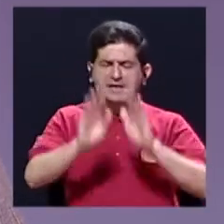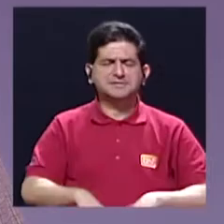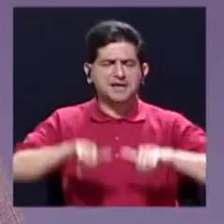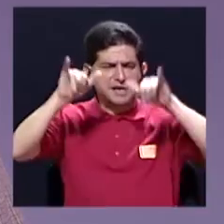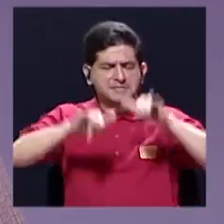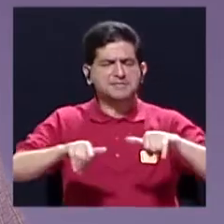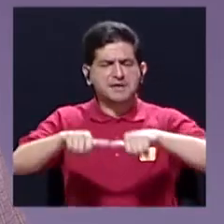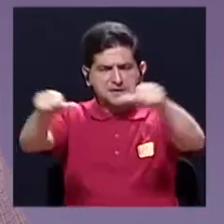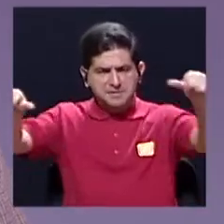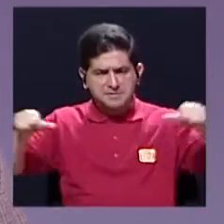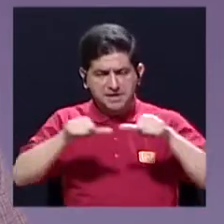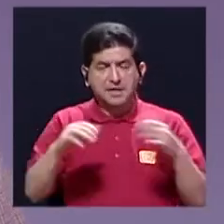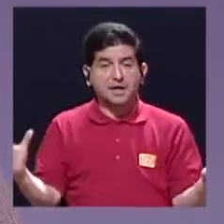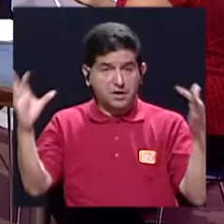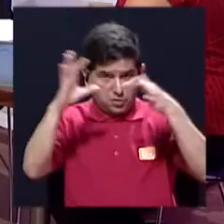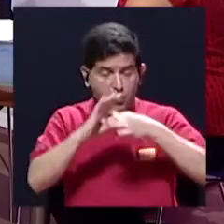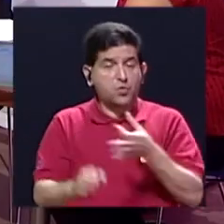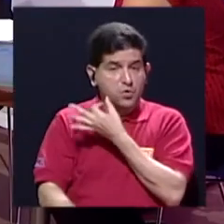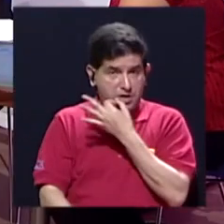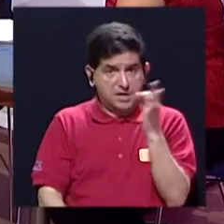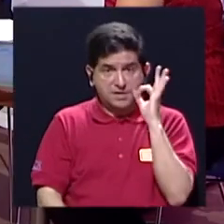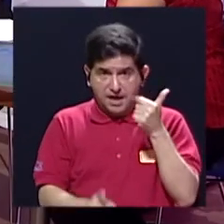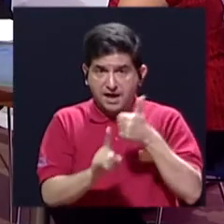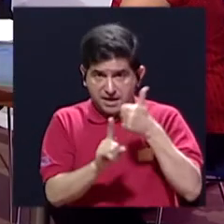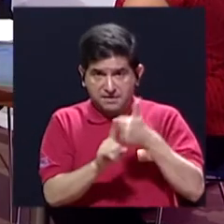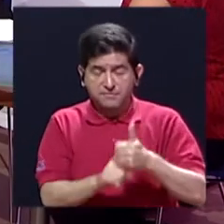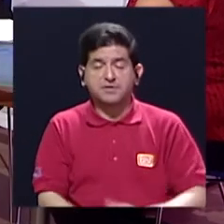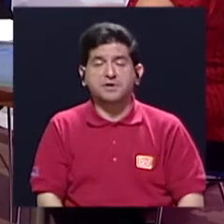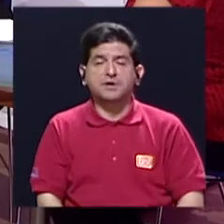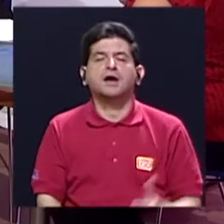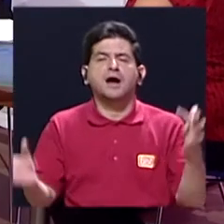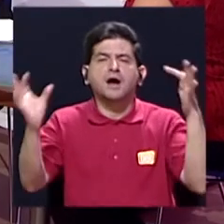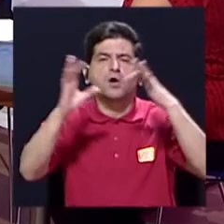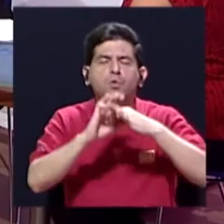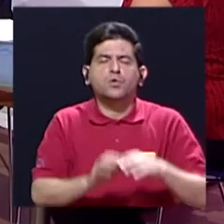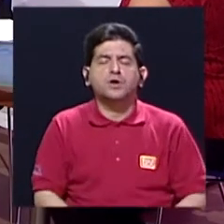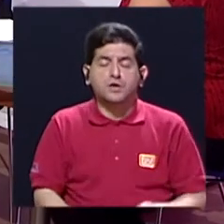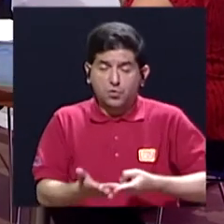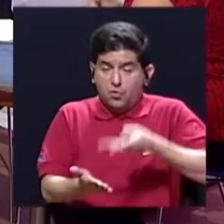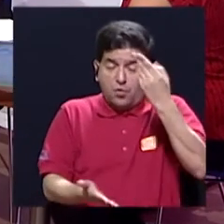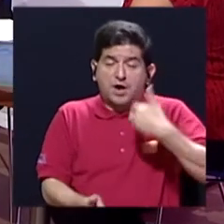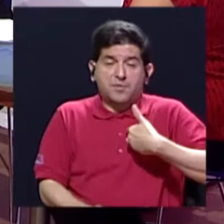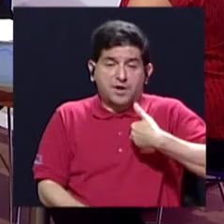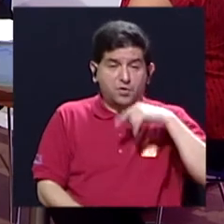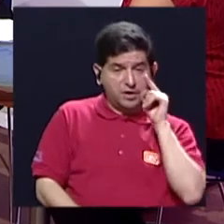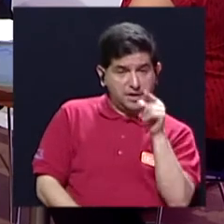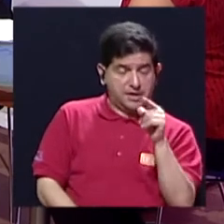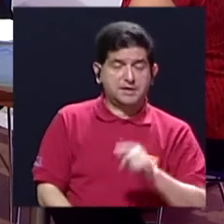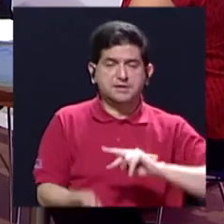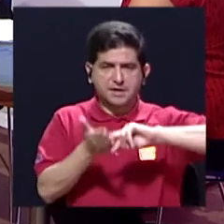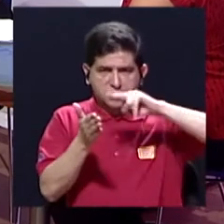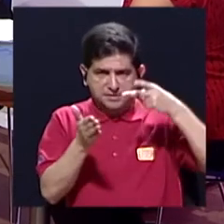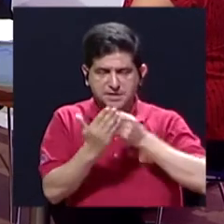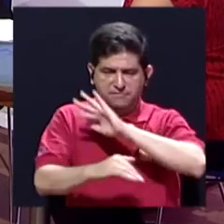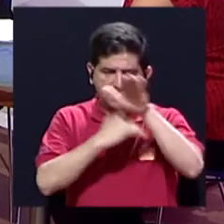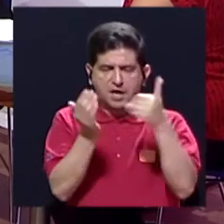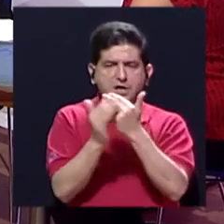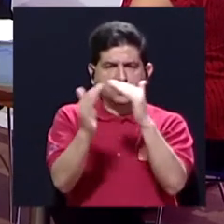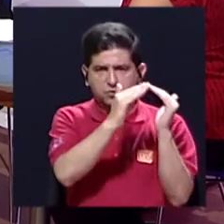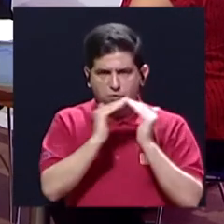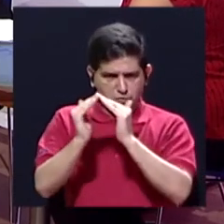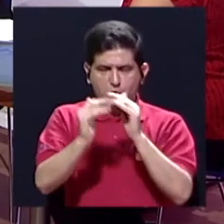la conservación del área. ¿Más acorde con la finca como tal? Más acorde con el tesoro que la finca representa para toda la ciudad.